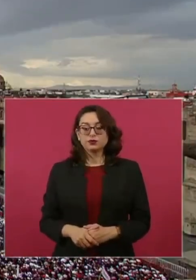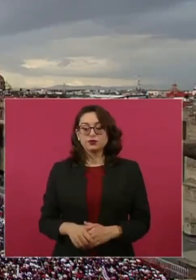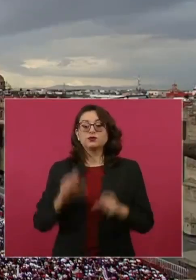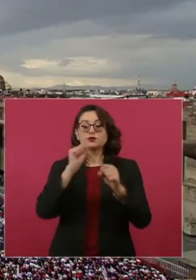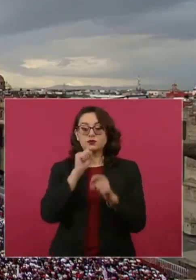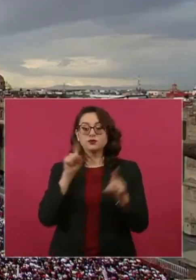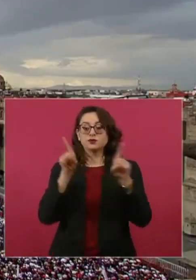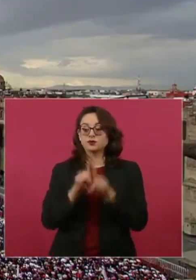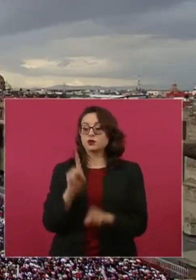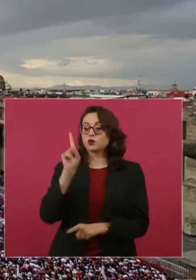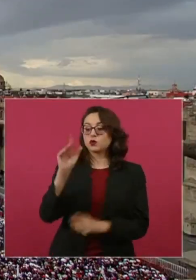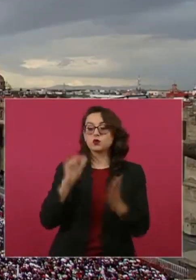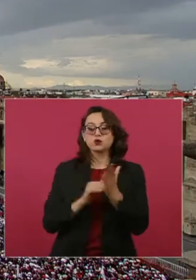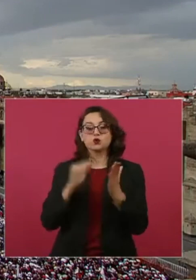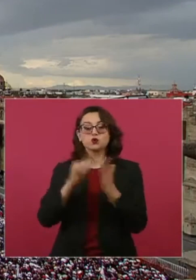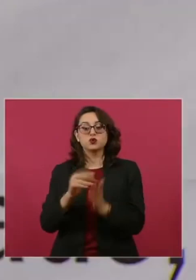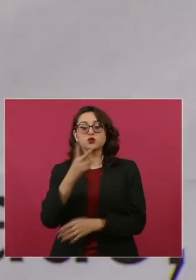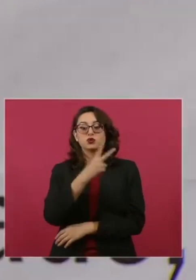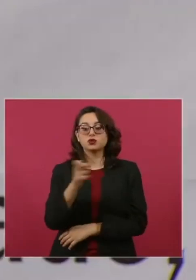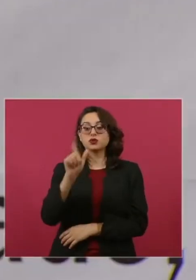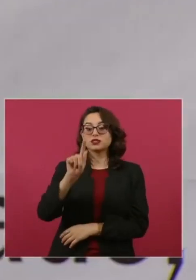also supporting